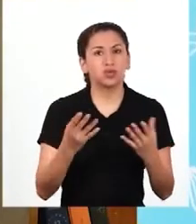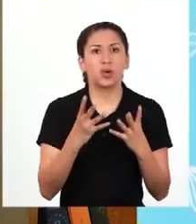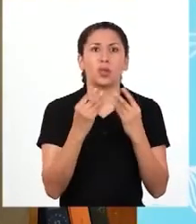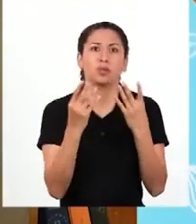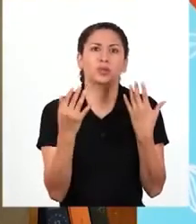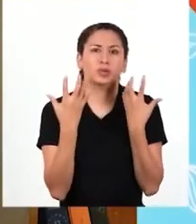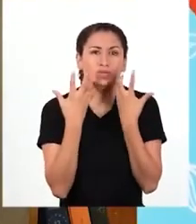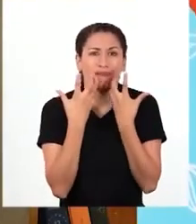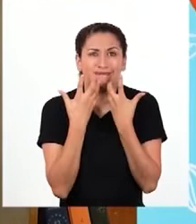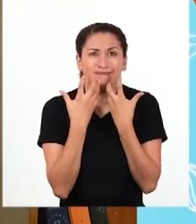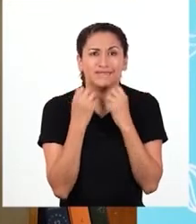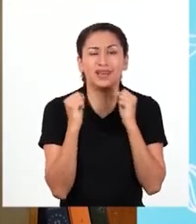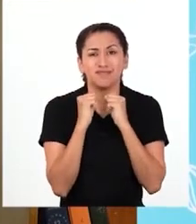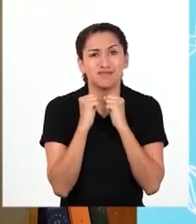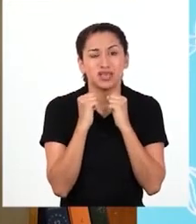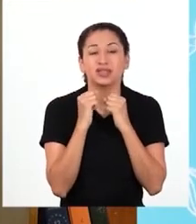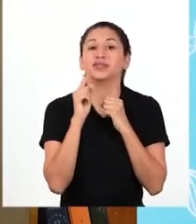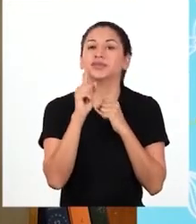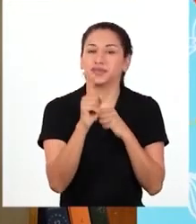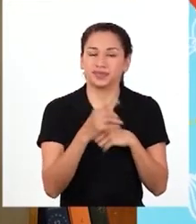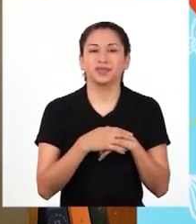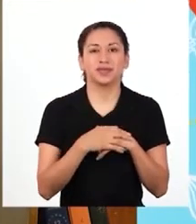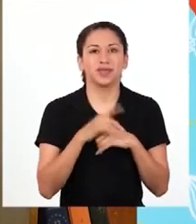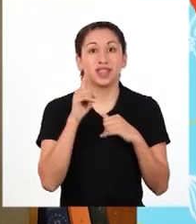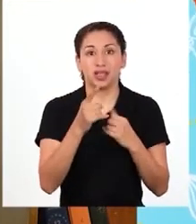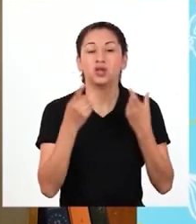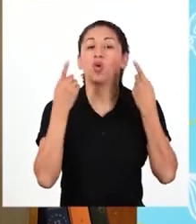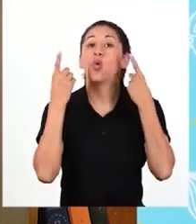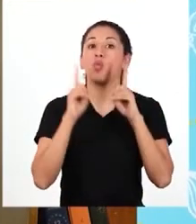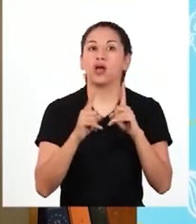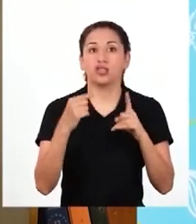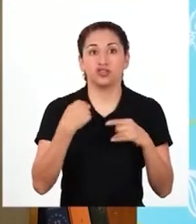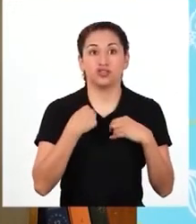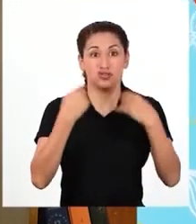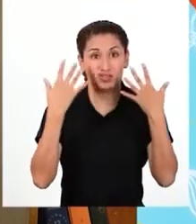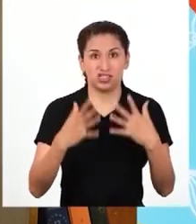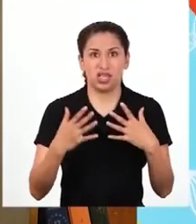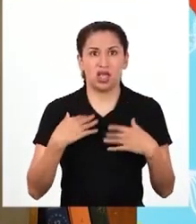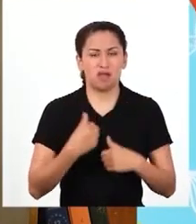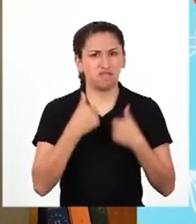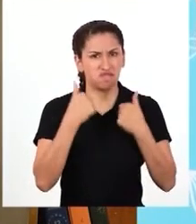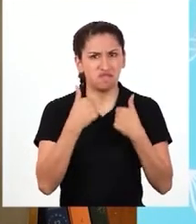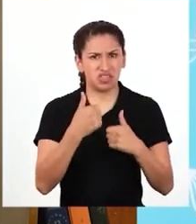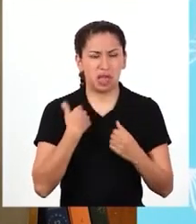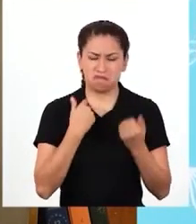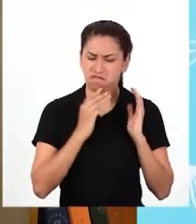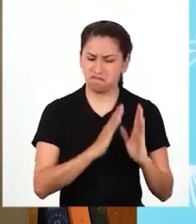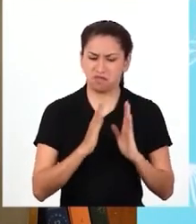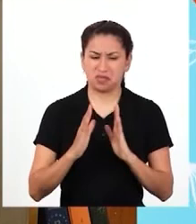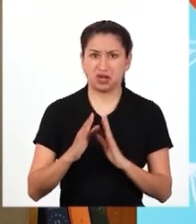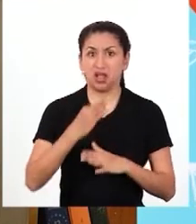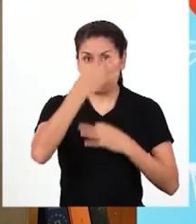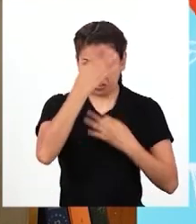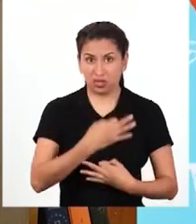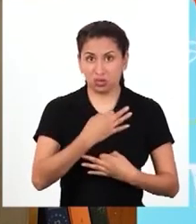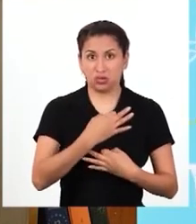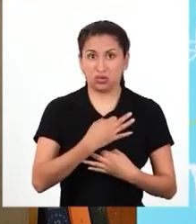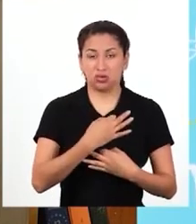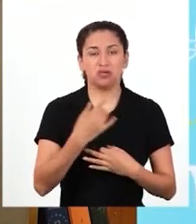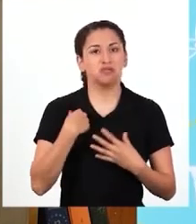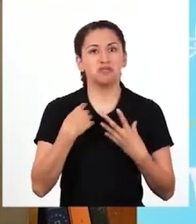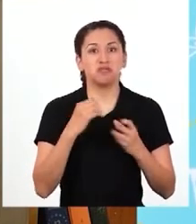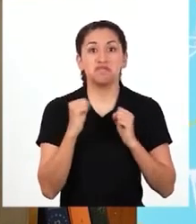Los nervios desaparecen cuando estamos bien preparados y seguros. Y eso se logra luego